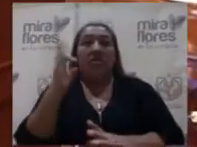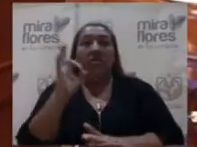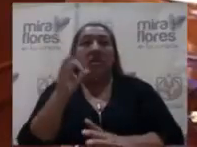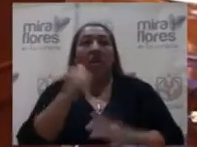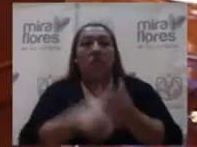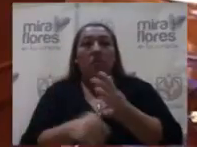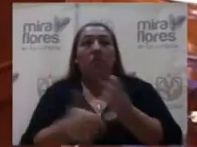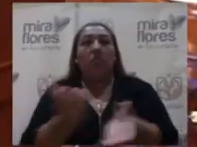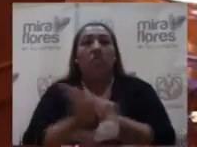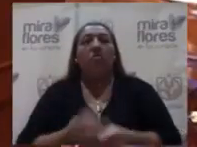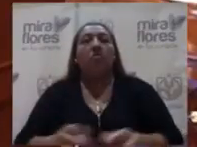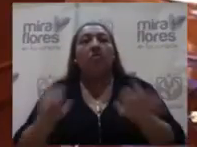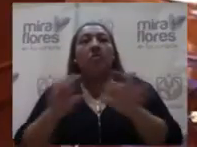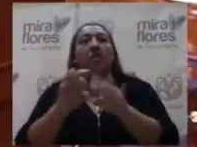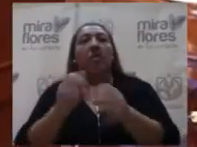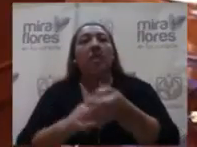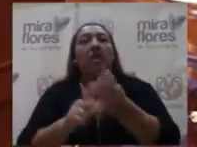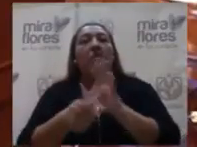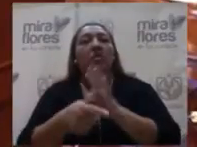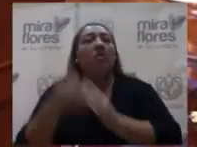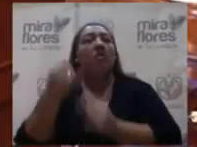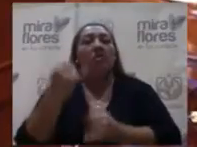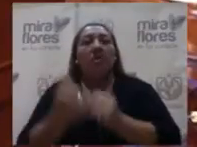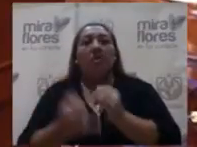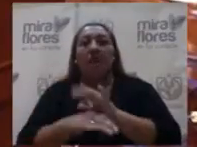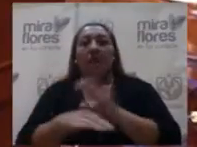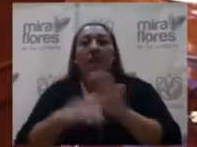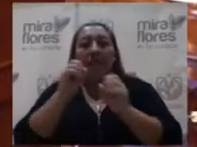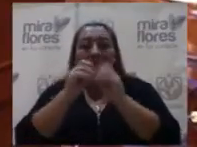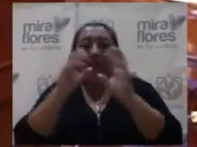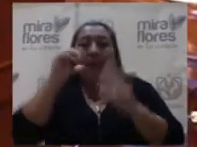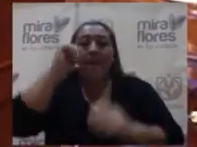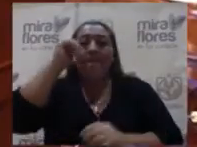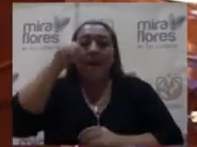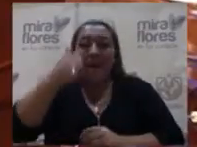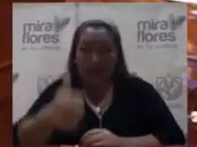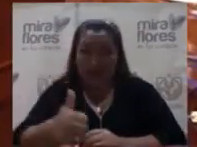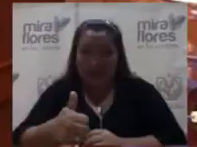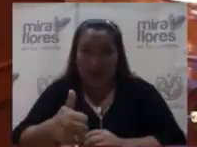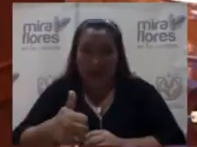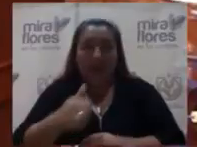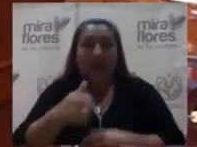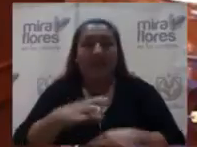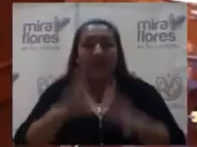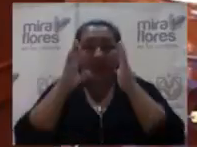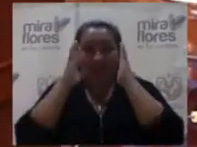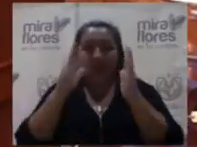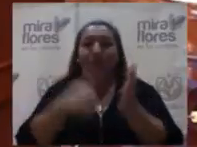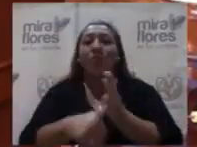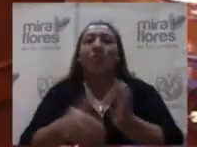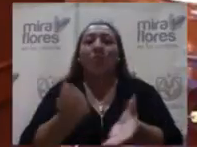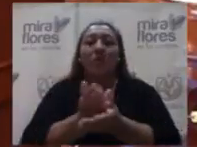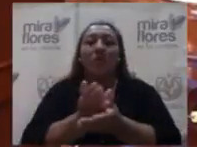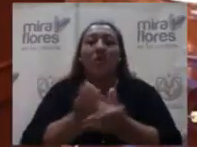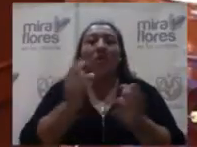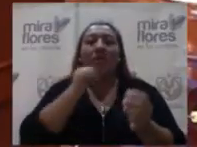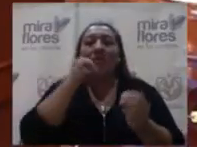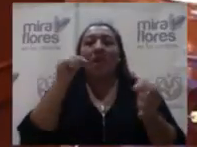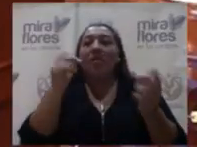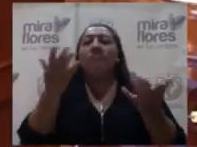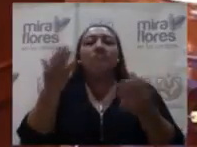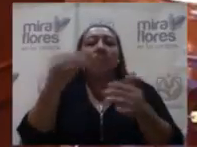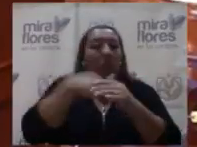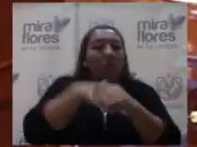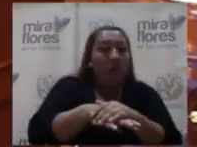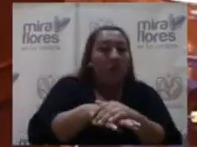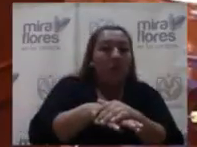expediente pendiente, el cual se va a finalizar el día de mañana, y ya habrían sido atendidos esos expedientes que se encontraron y que estaban